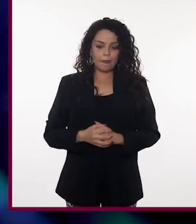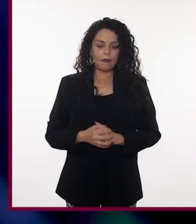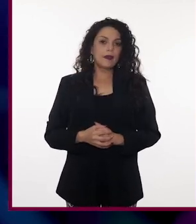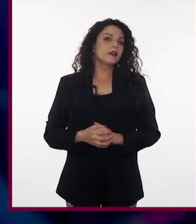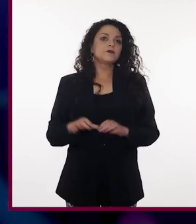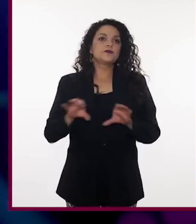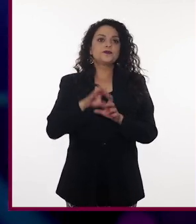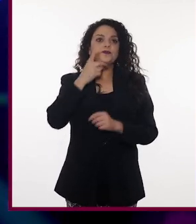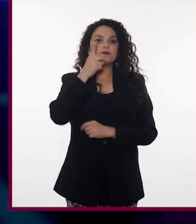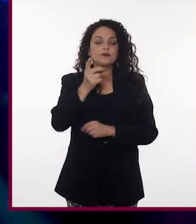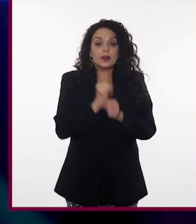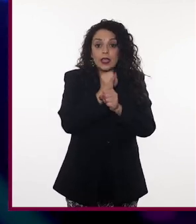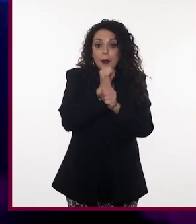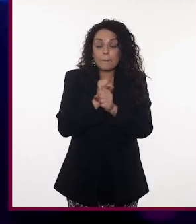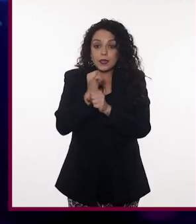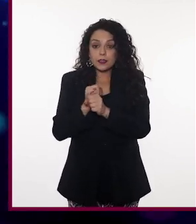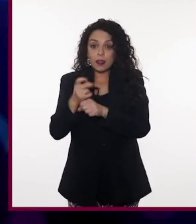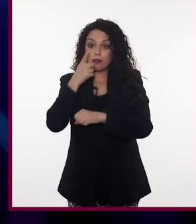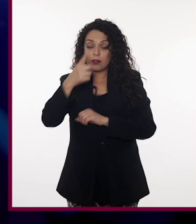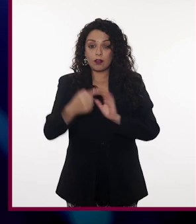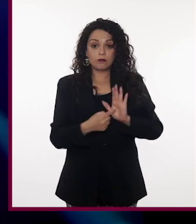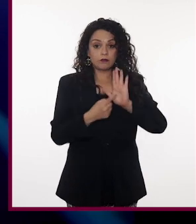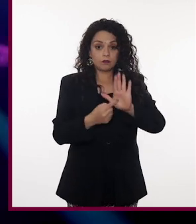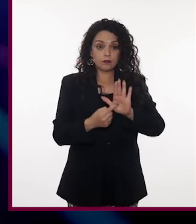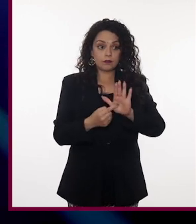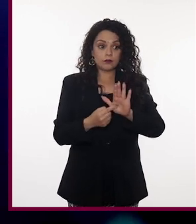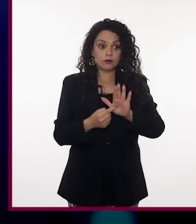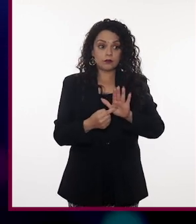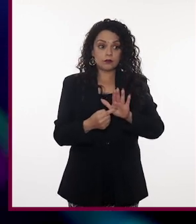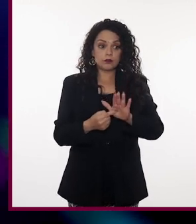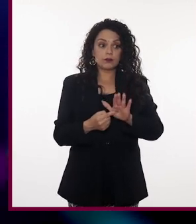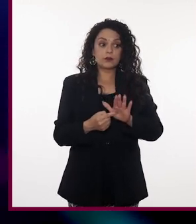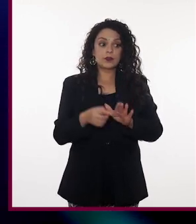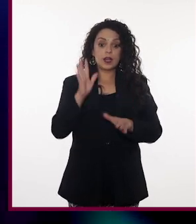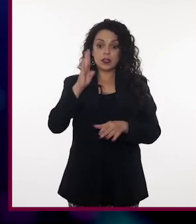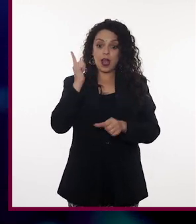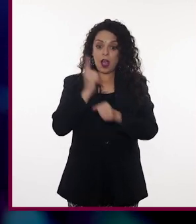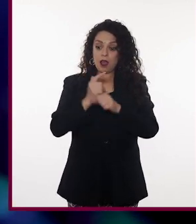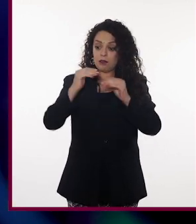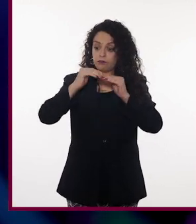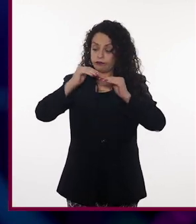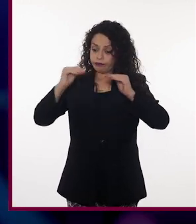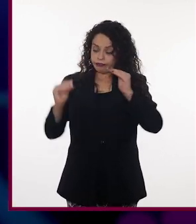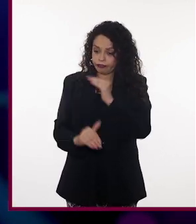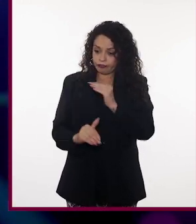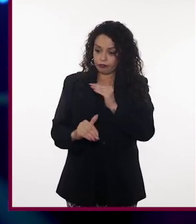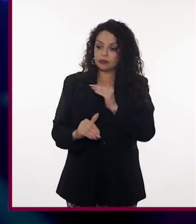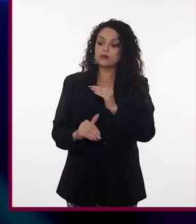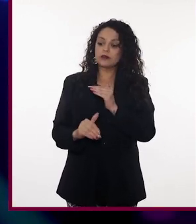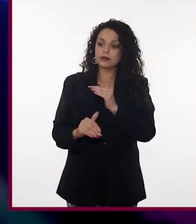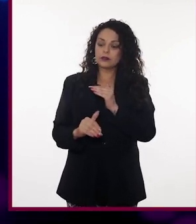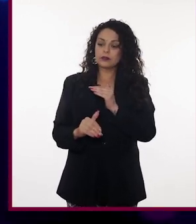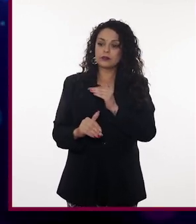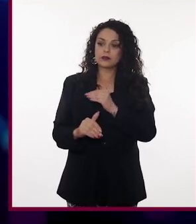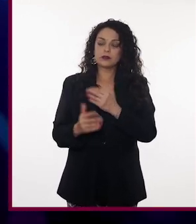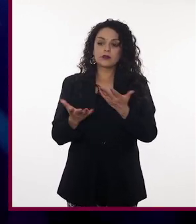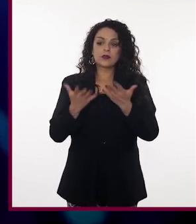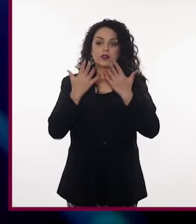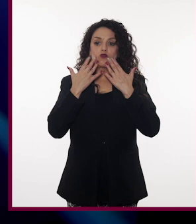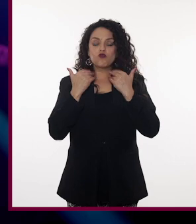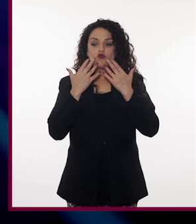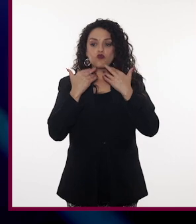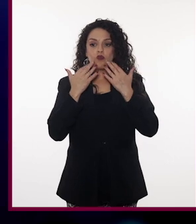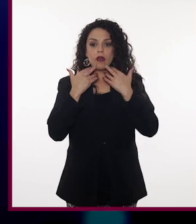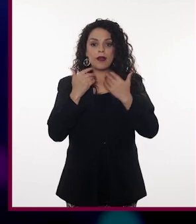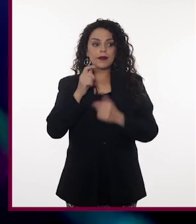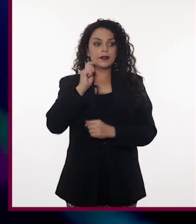de ciertas investigaciones que muestran que mientras mejor conocemos la desigualdad, mientras menos sesgos tenemos sobre la